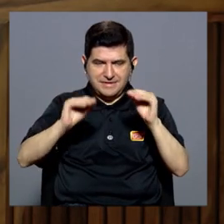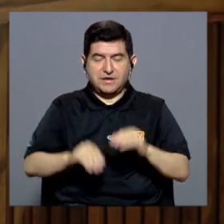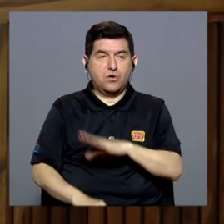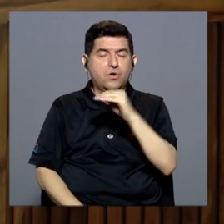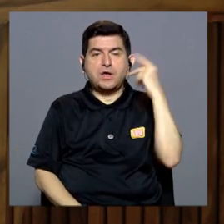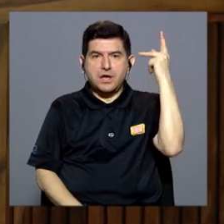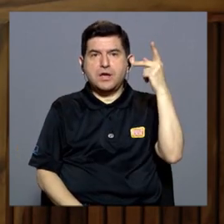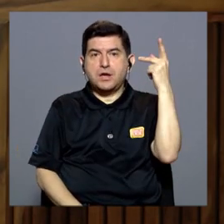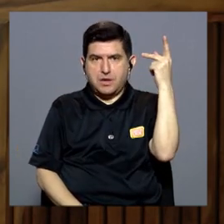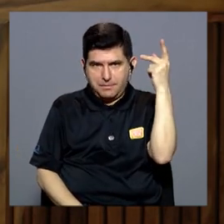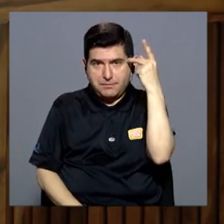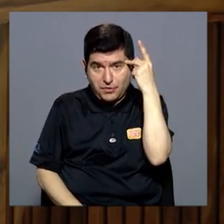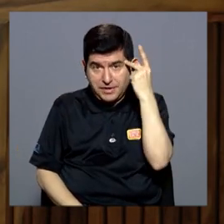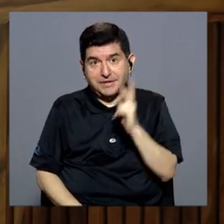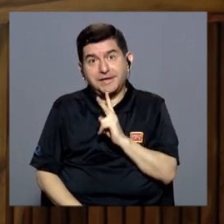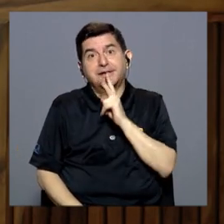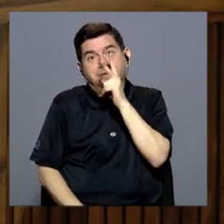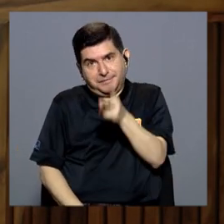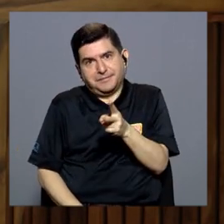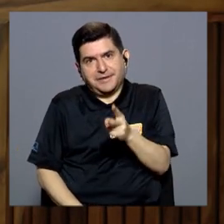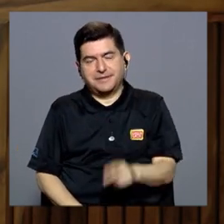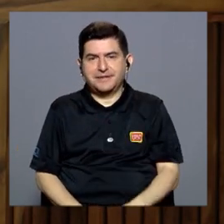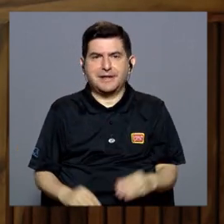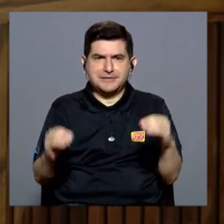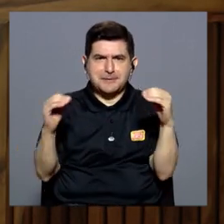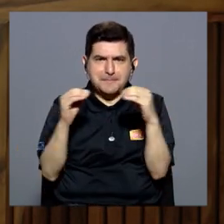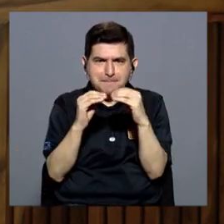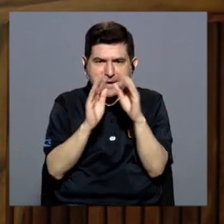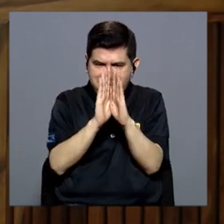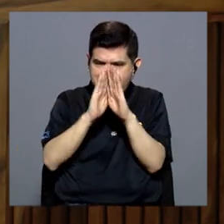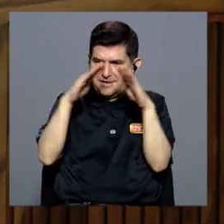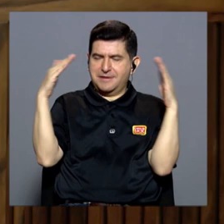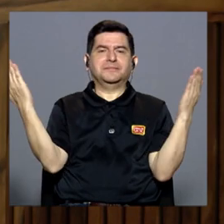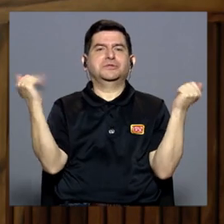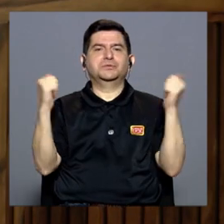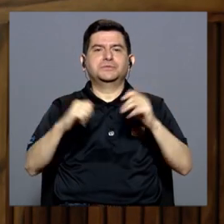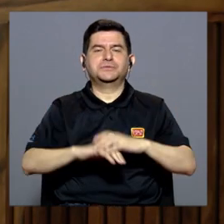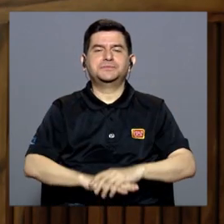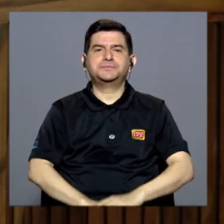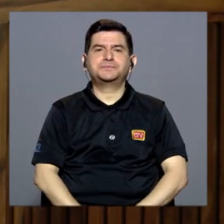política precisamente, ¿verdad?, mucho más amplia.